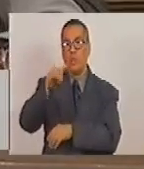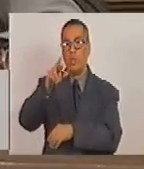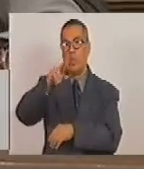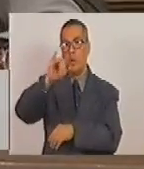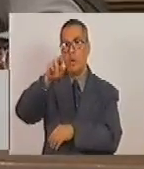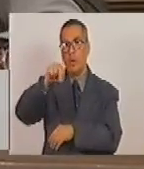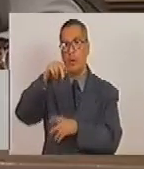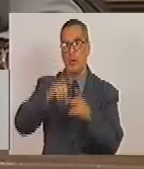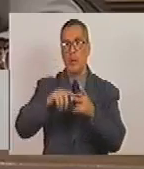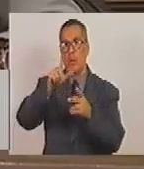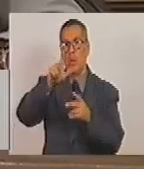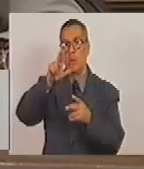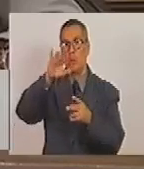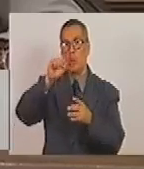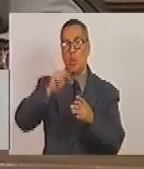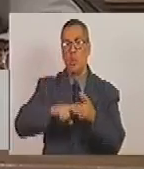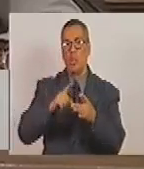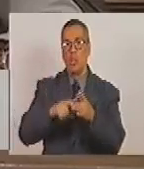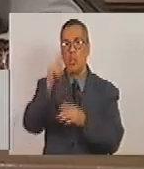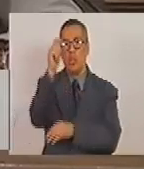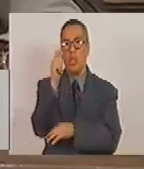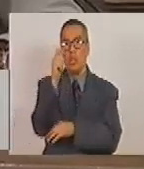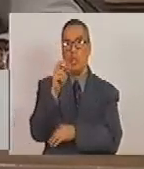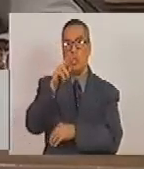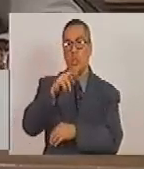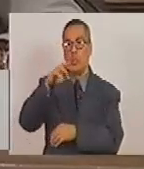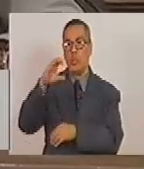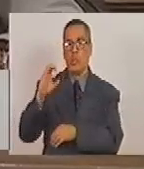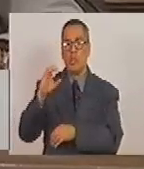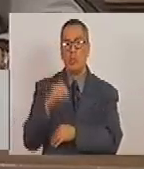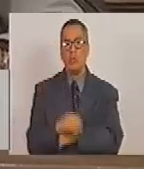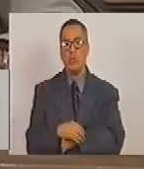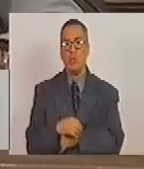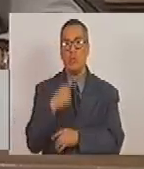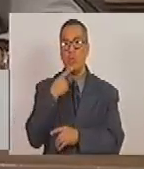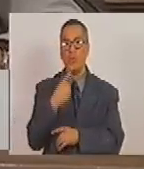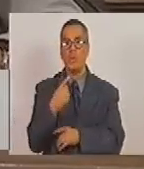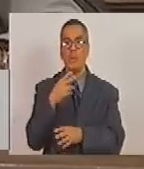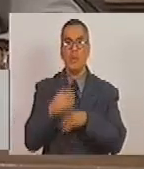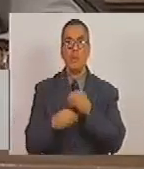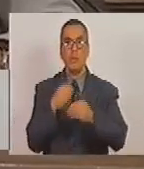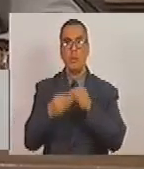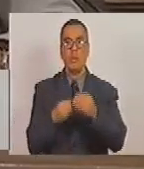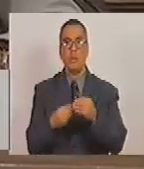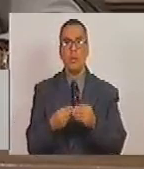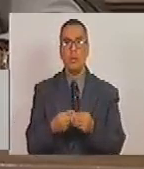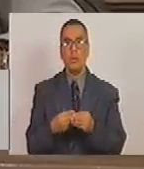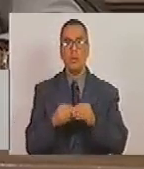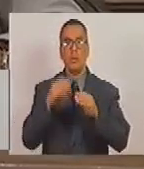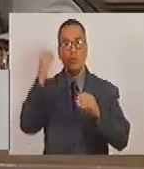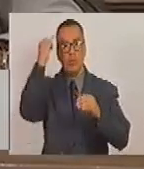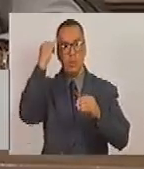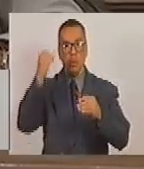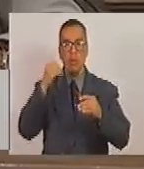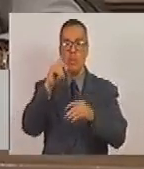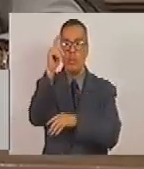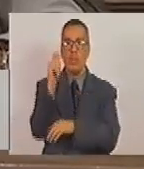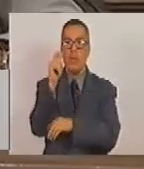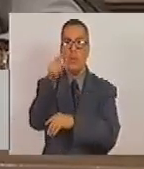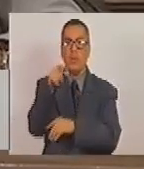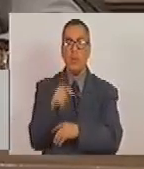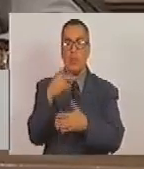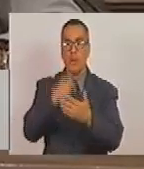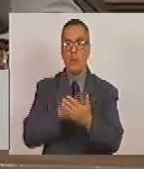Quintero, Luz Coromoto Chacón y el diputado Rodolfo Crespo, mediante la cual remitieron por iniciativa parlamentaria